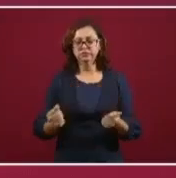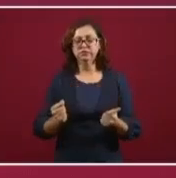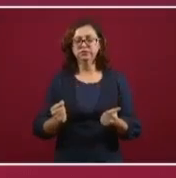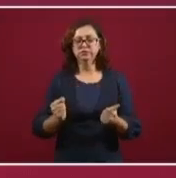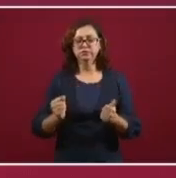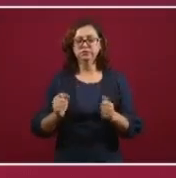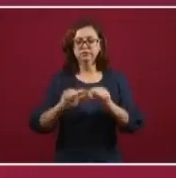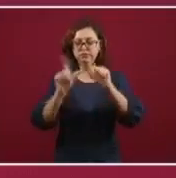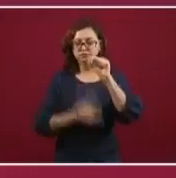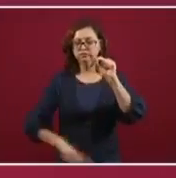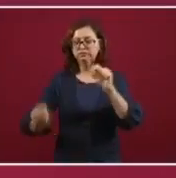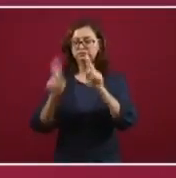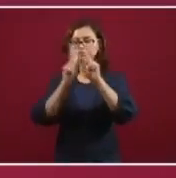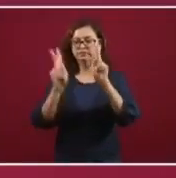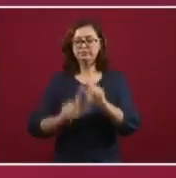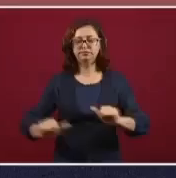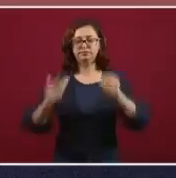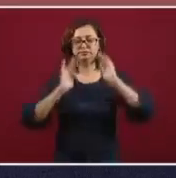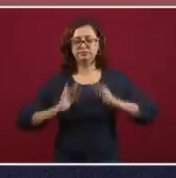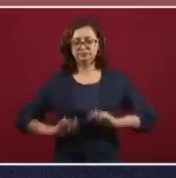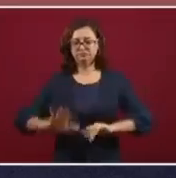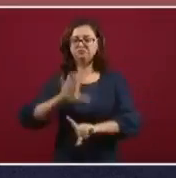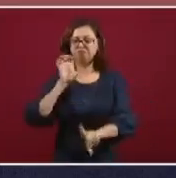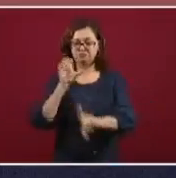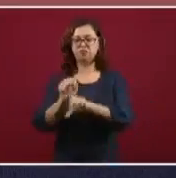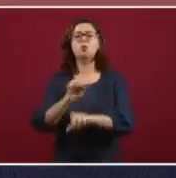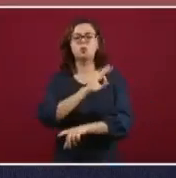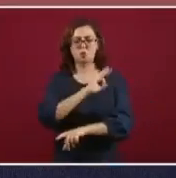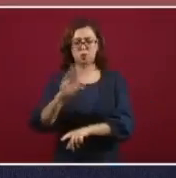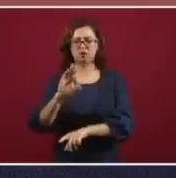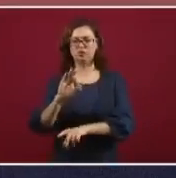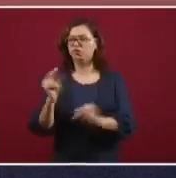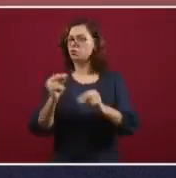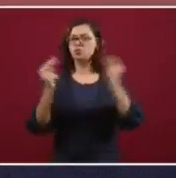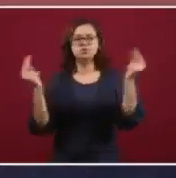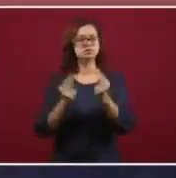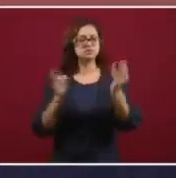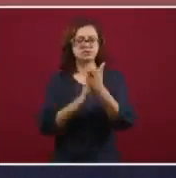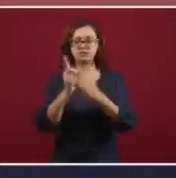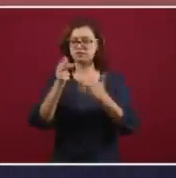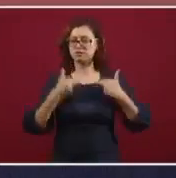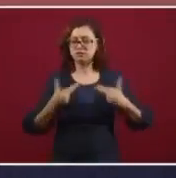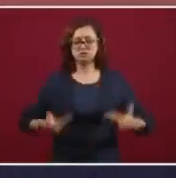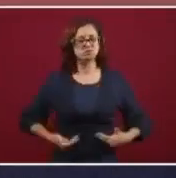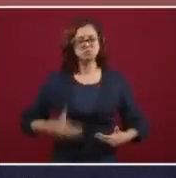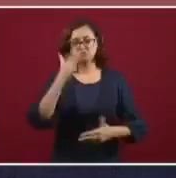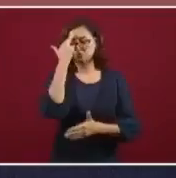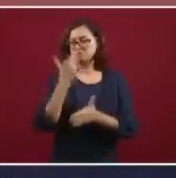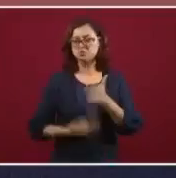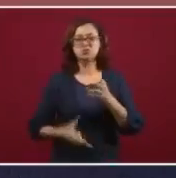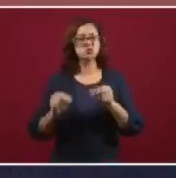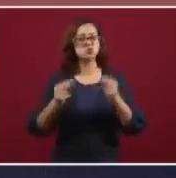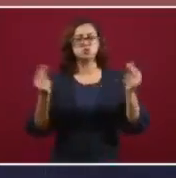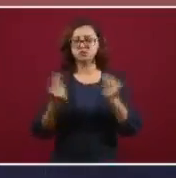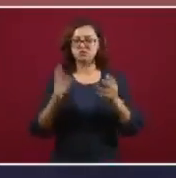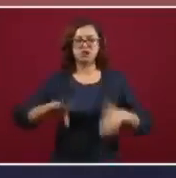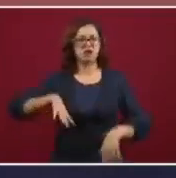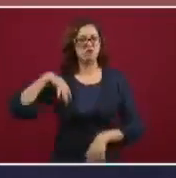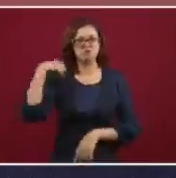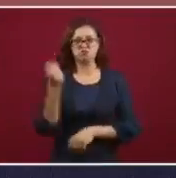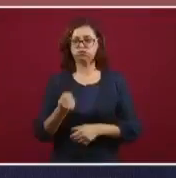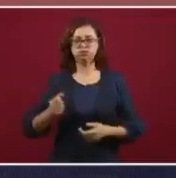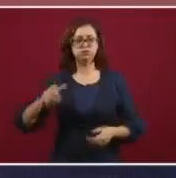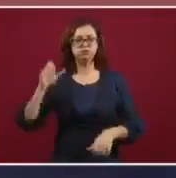garantizar la paz y la tranquilidad sin violar derechos humanos, con el uso adecuado de la fuerza. Pero es un